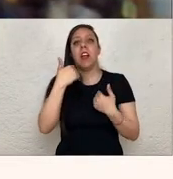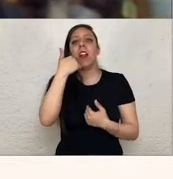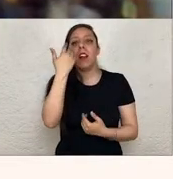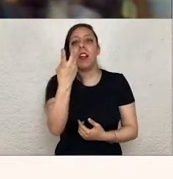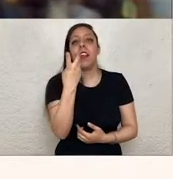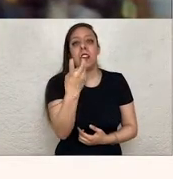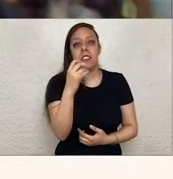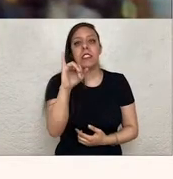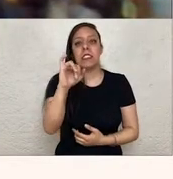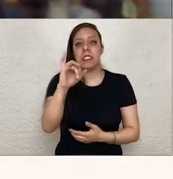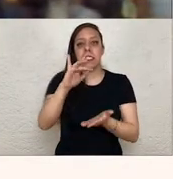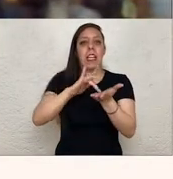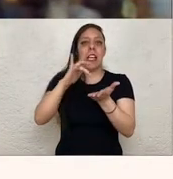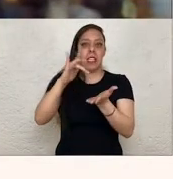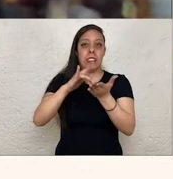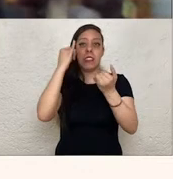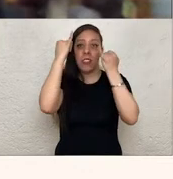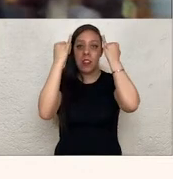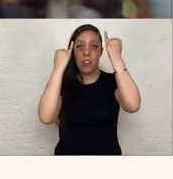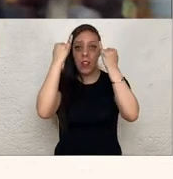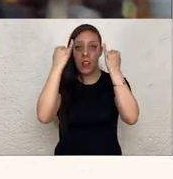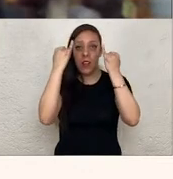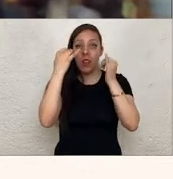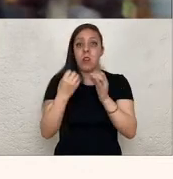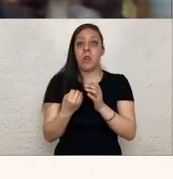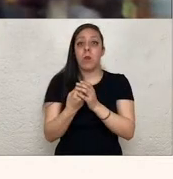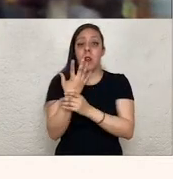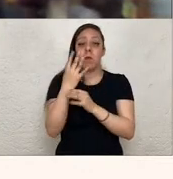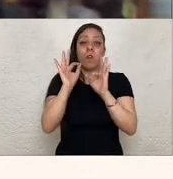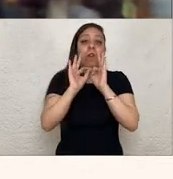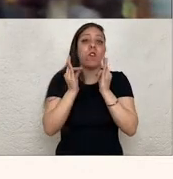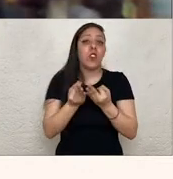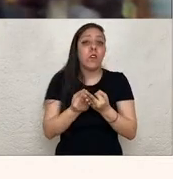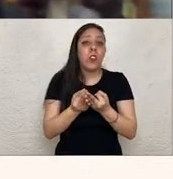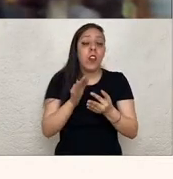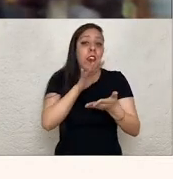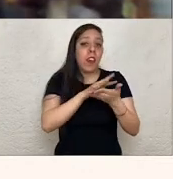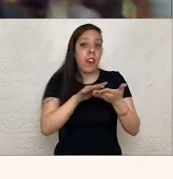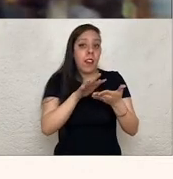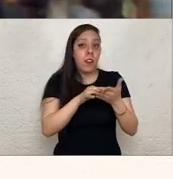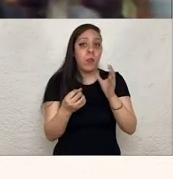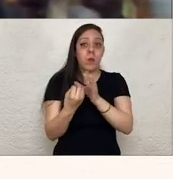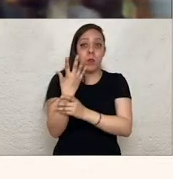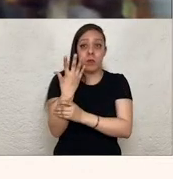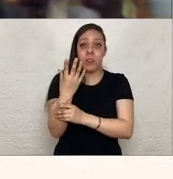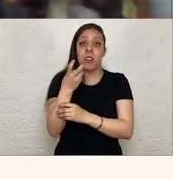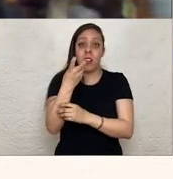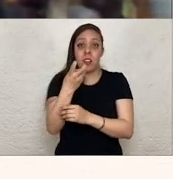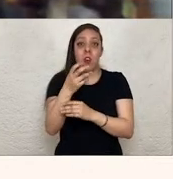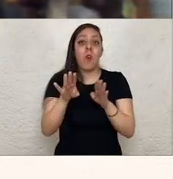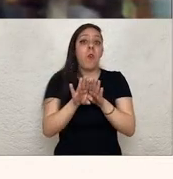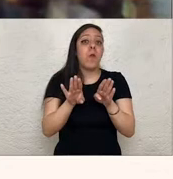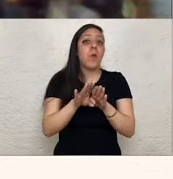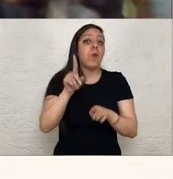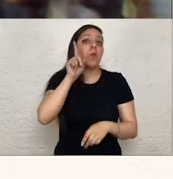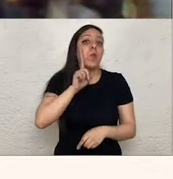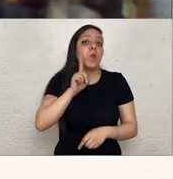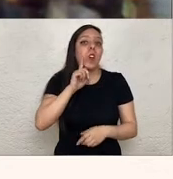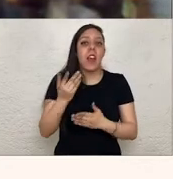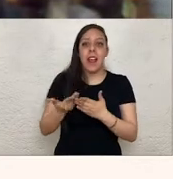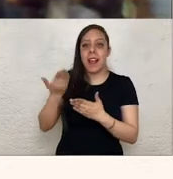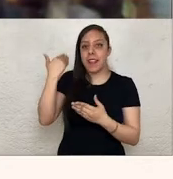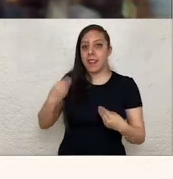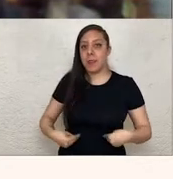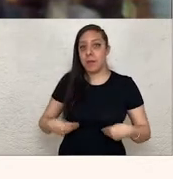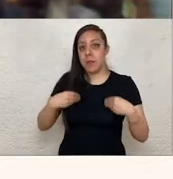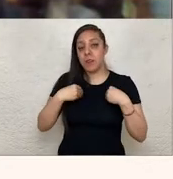que releer, reimaginar la vida de las mujeres que